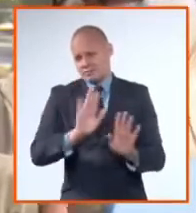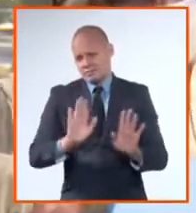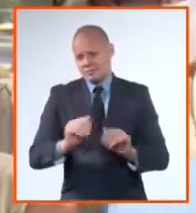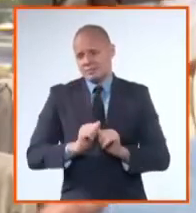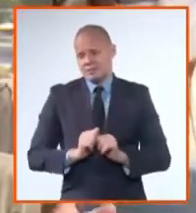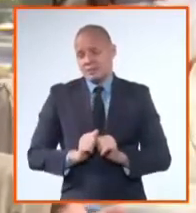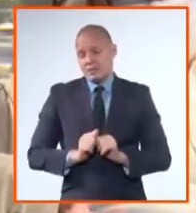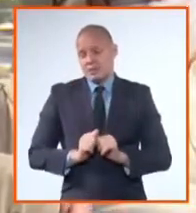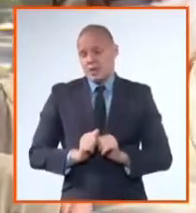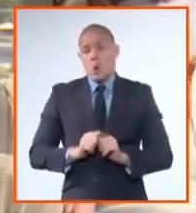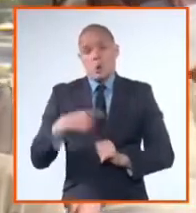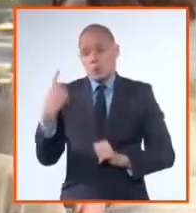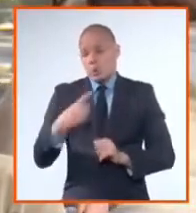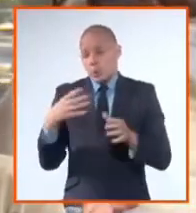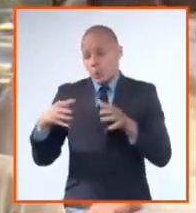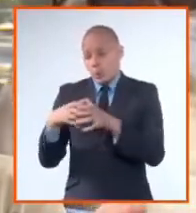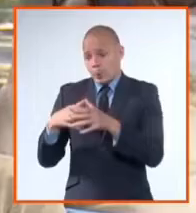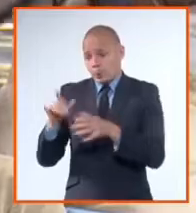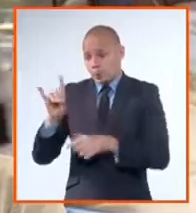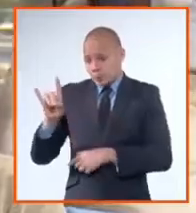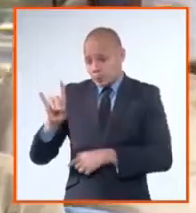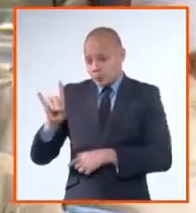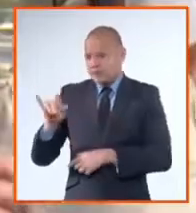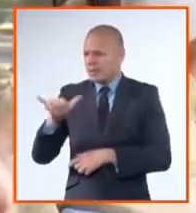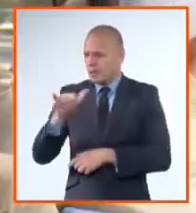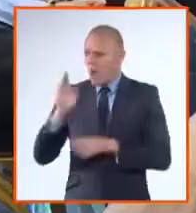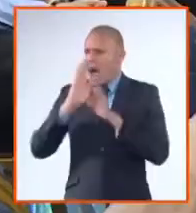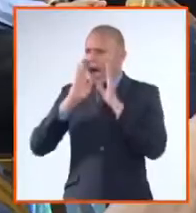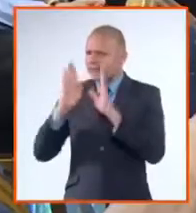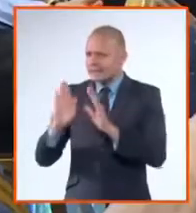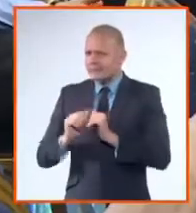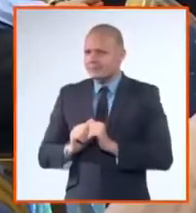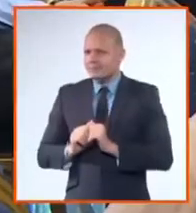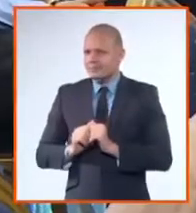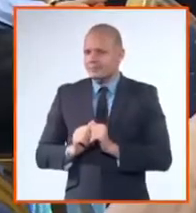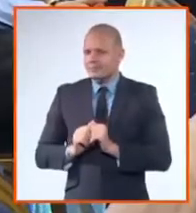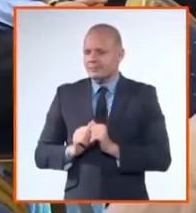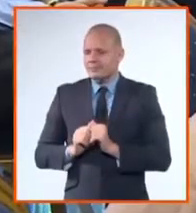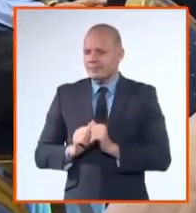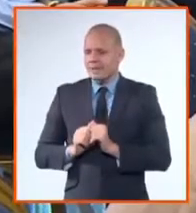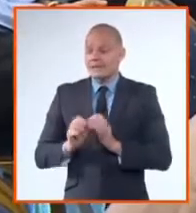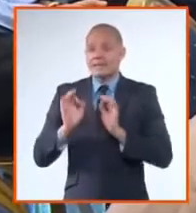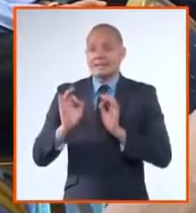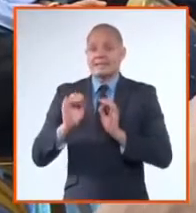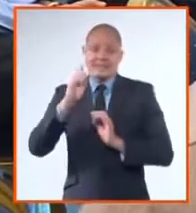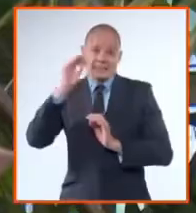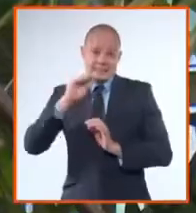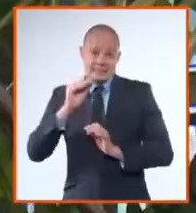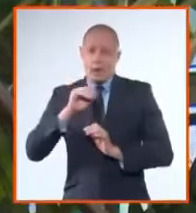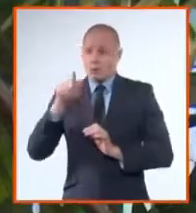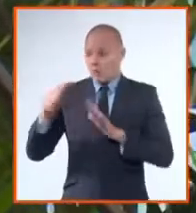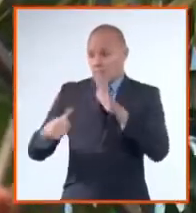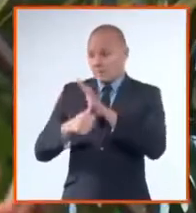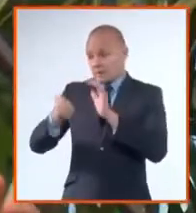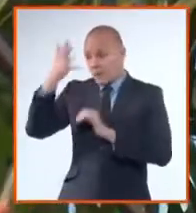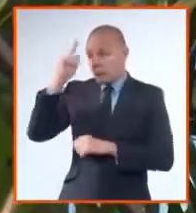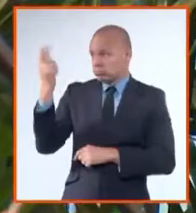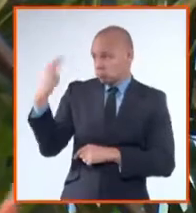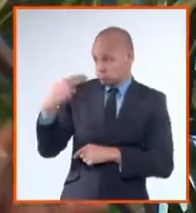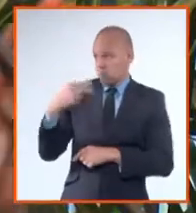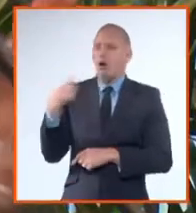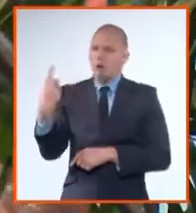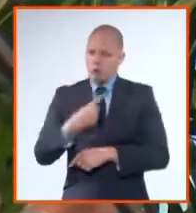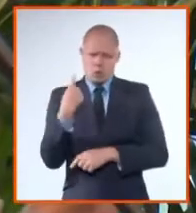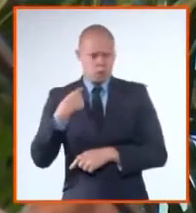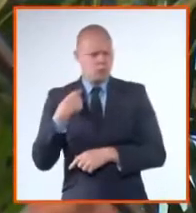Está comprometido todo y a lo que usted diga, la tropa de las ciencias sociales.